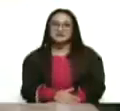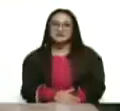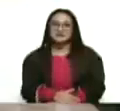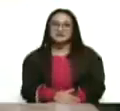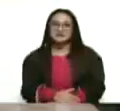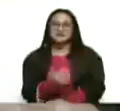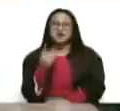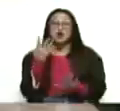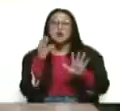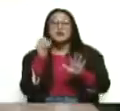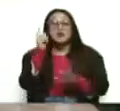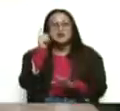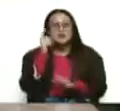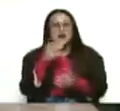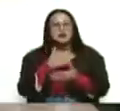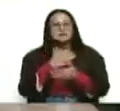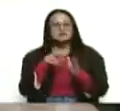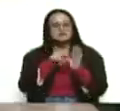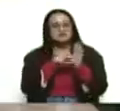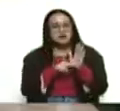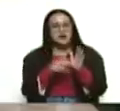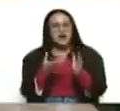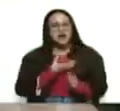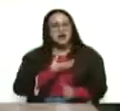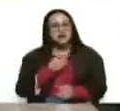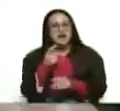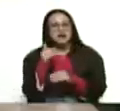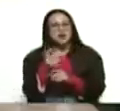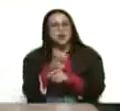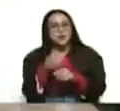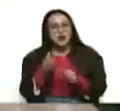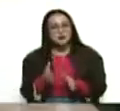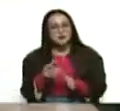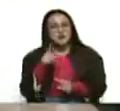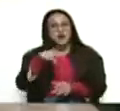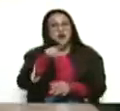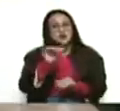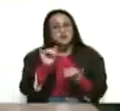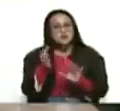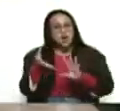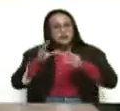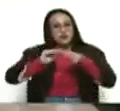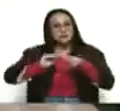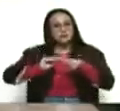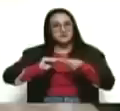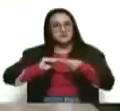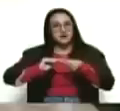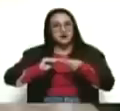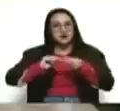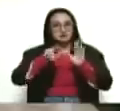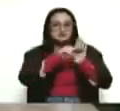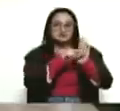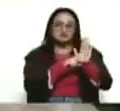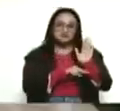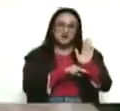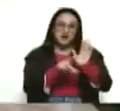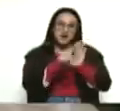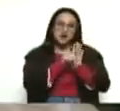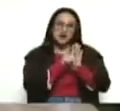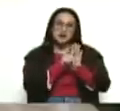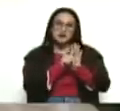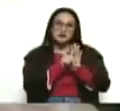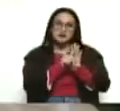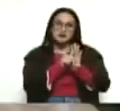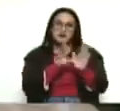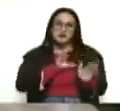tener 90 días de disposición transitoria las alcaldías y las gobernaciones para que ellos puedan adaptar sus ordenanzas y sus leyes